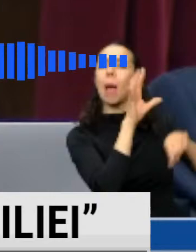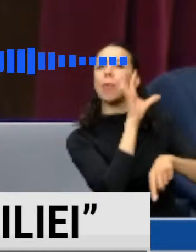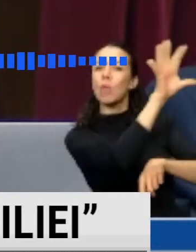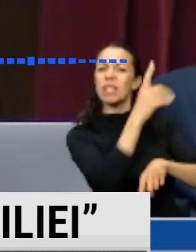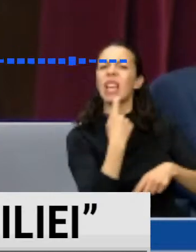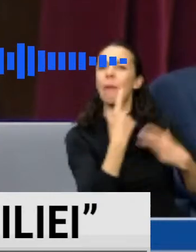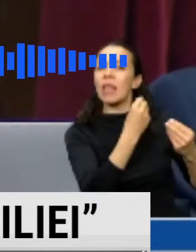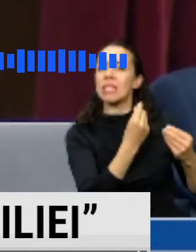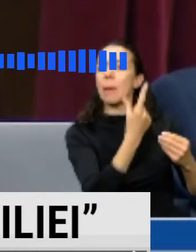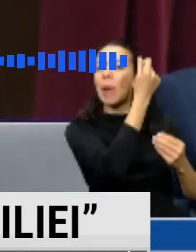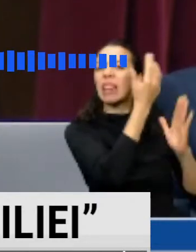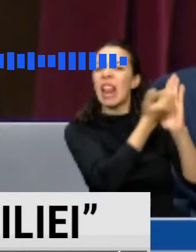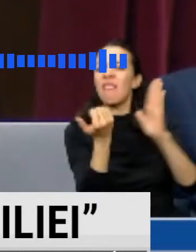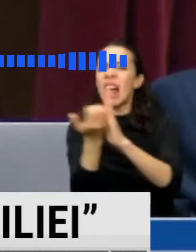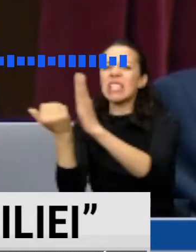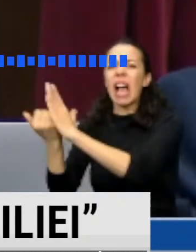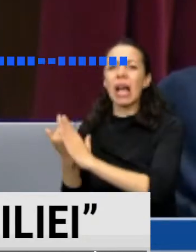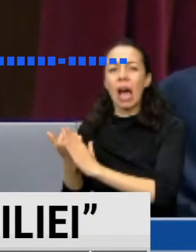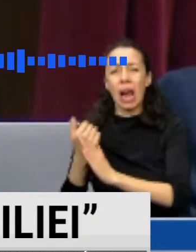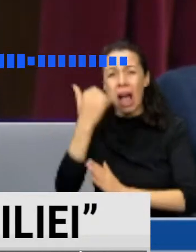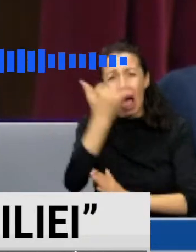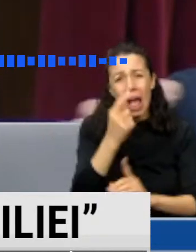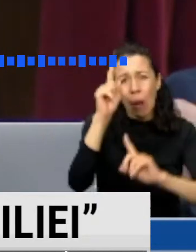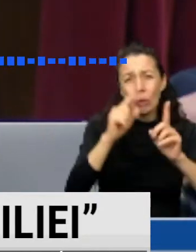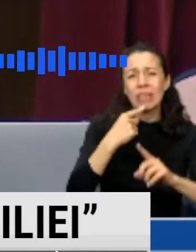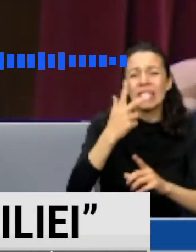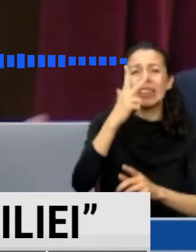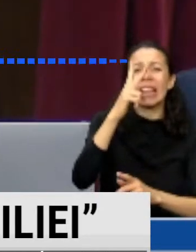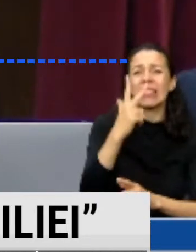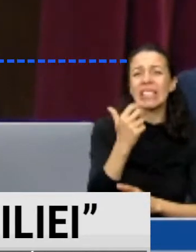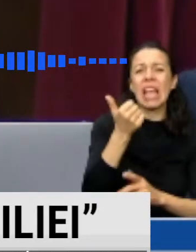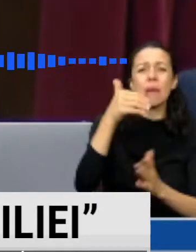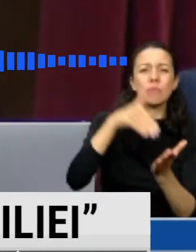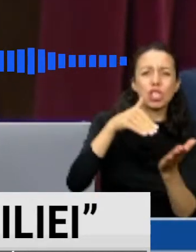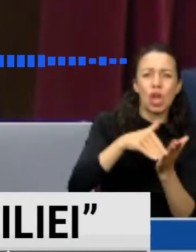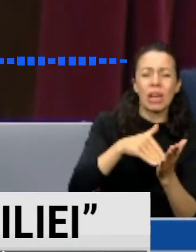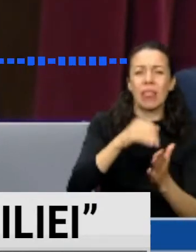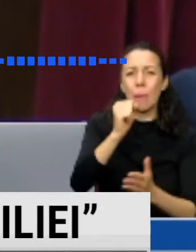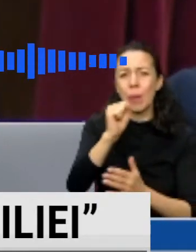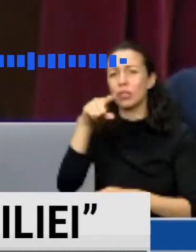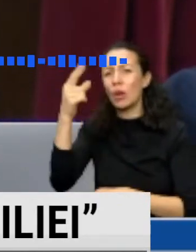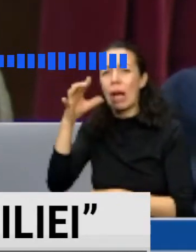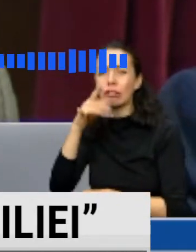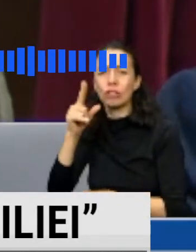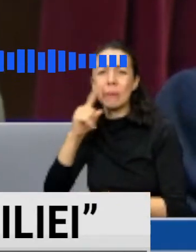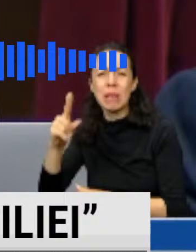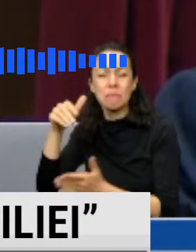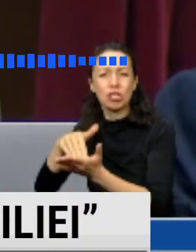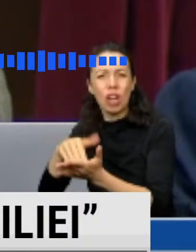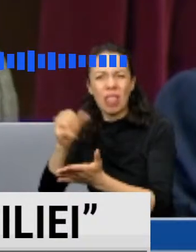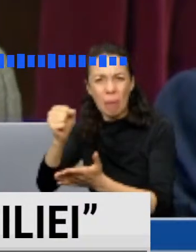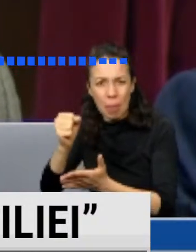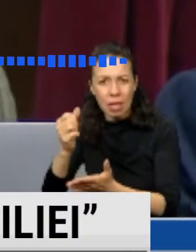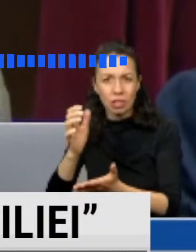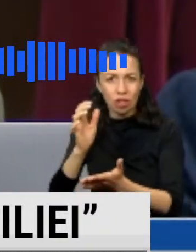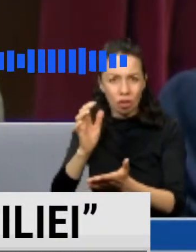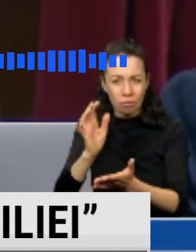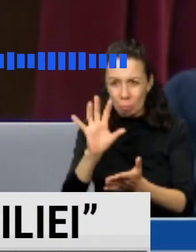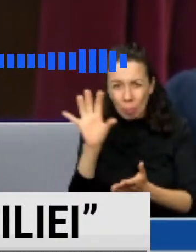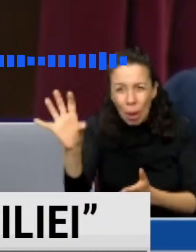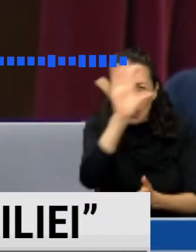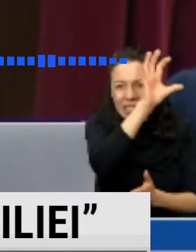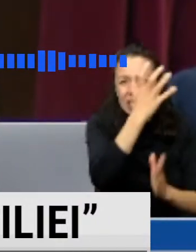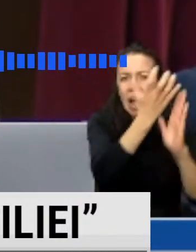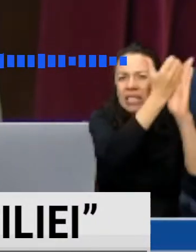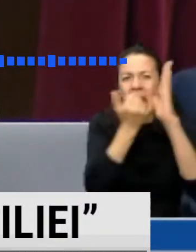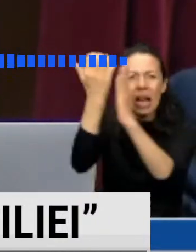hicieron cuando apareció ese proyecto y que sus propios legisladores aprobaron. Entonces, estas cosas son lo que choca mucho y la verdad que